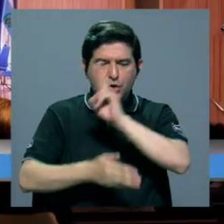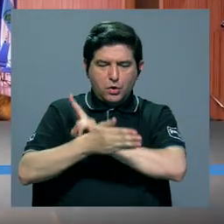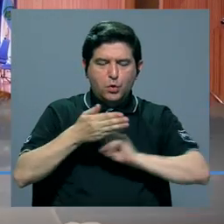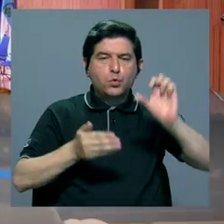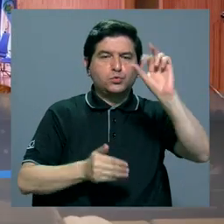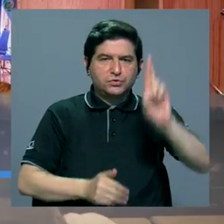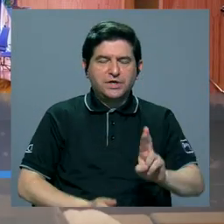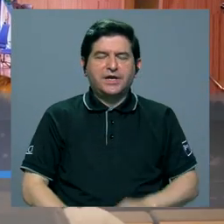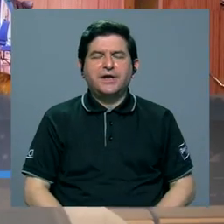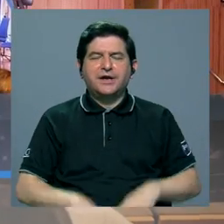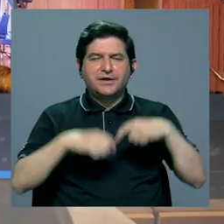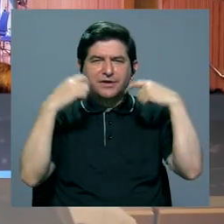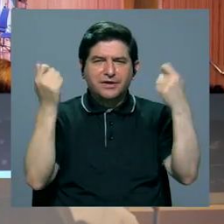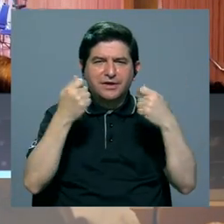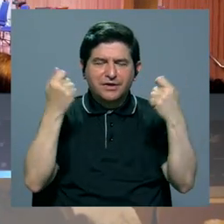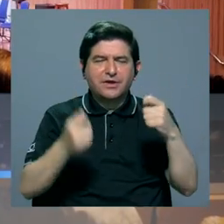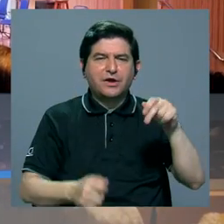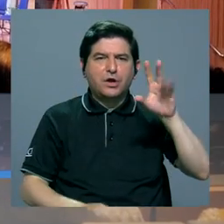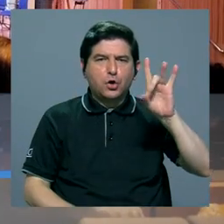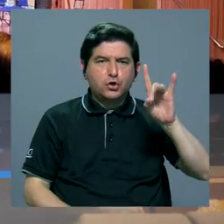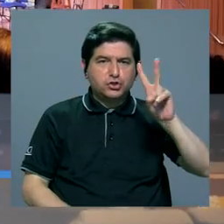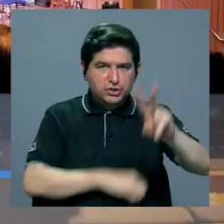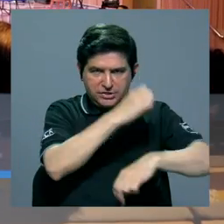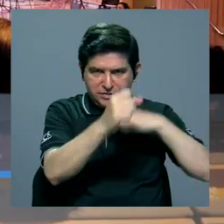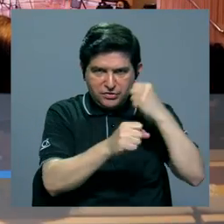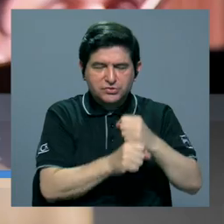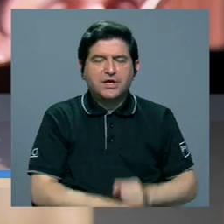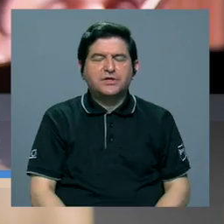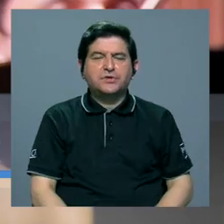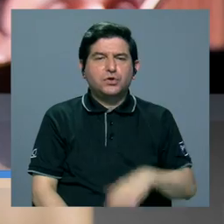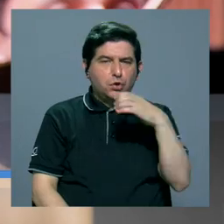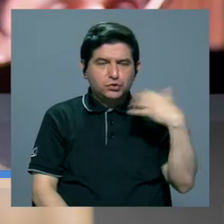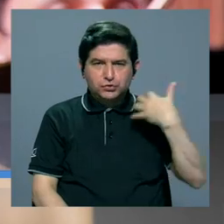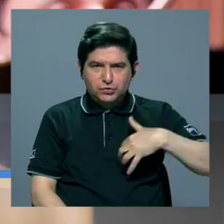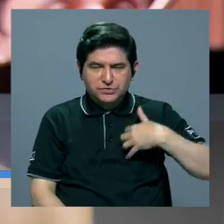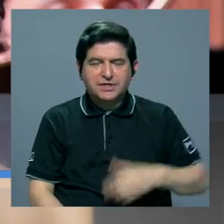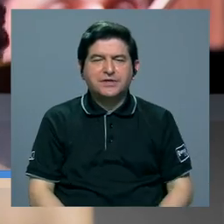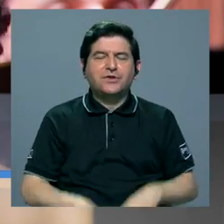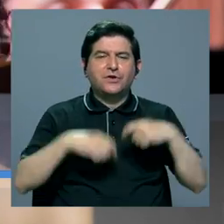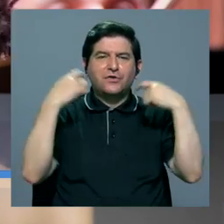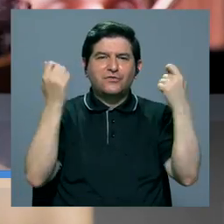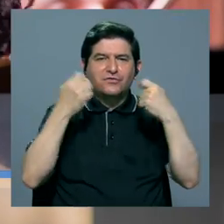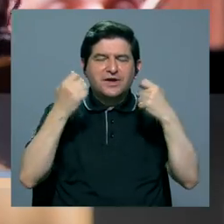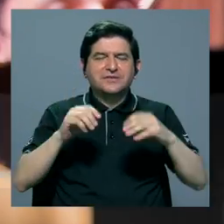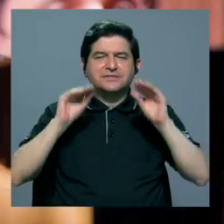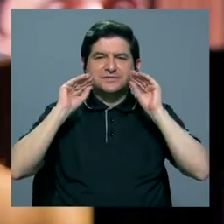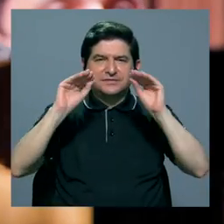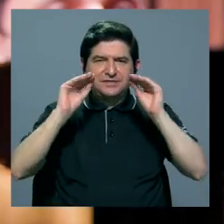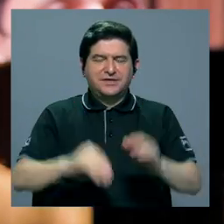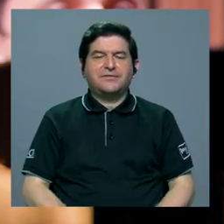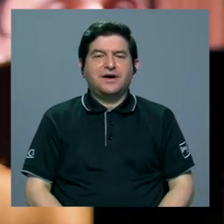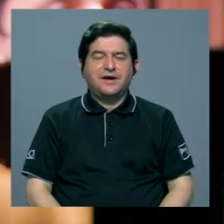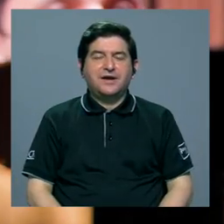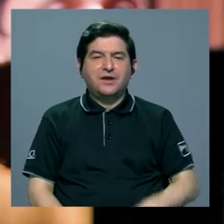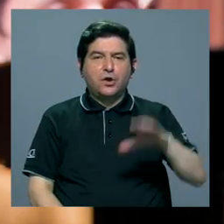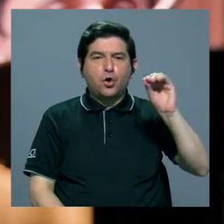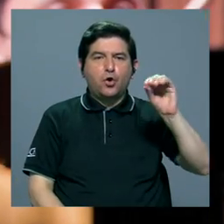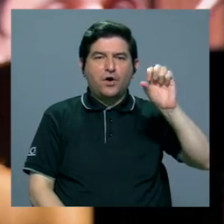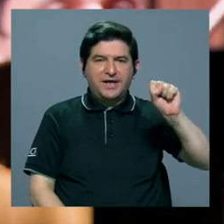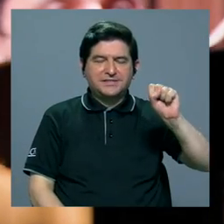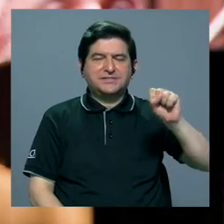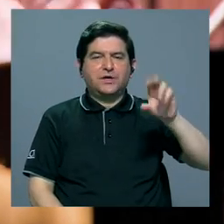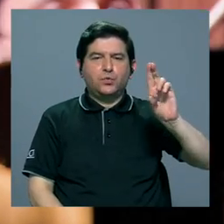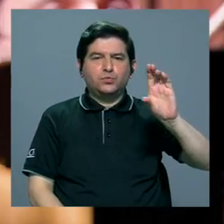La Universidad de Costa Rica conmemoró su 82 aniversario con el concierto Festival Académico, a cargo